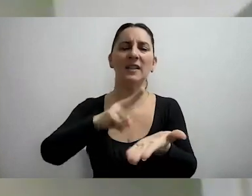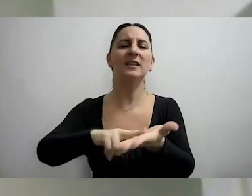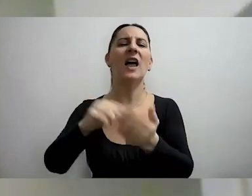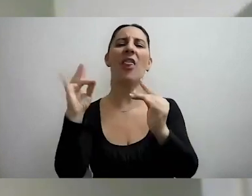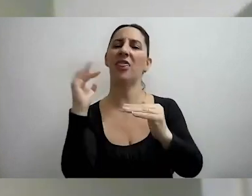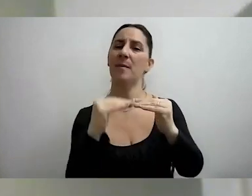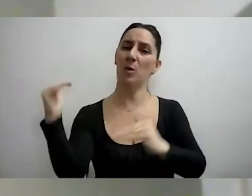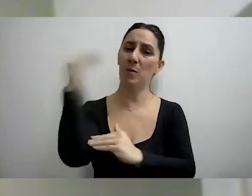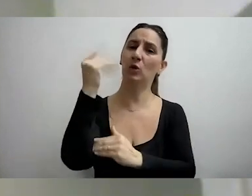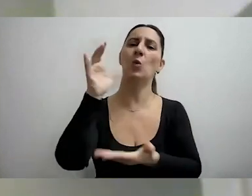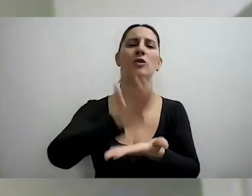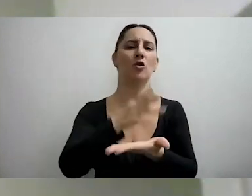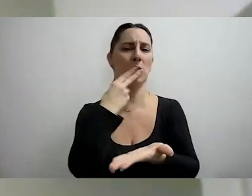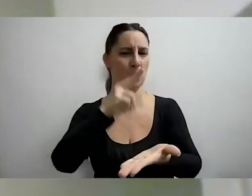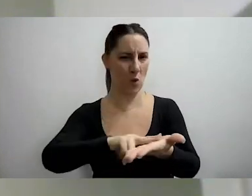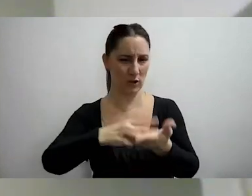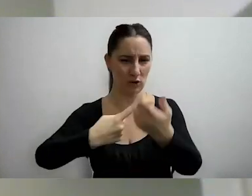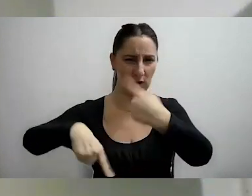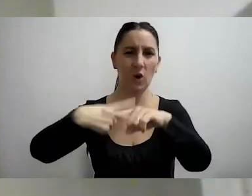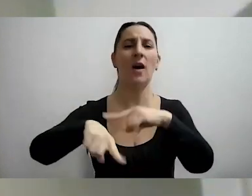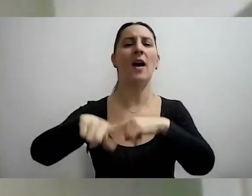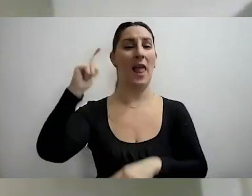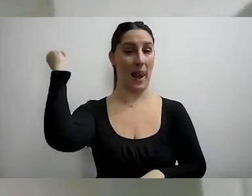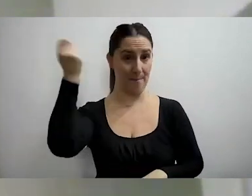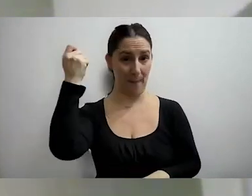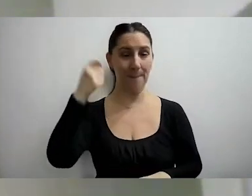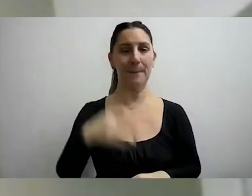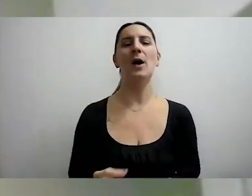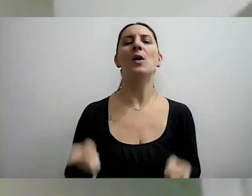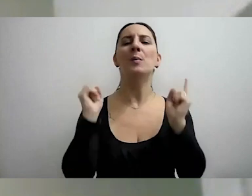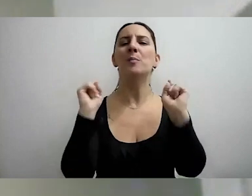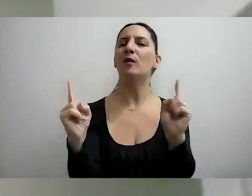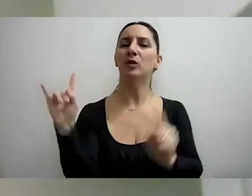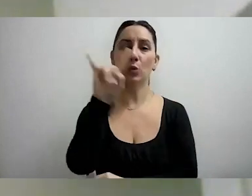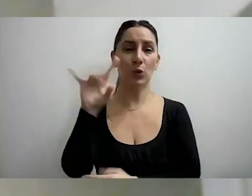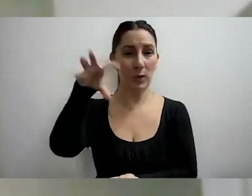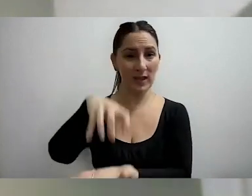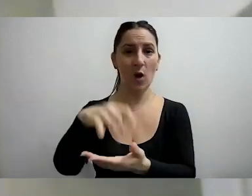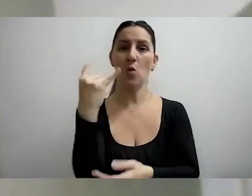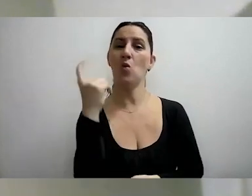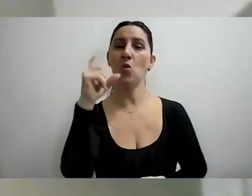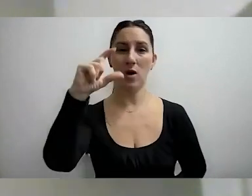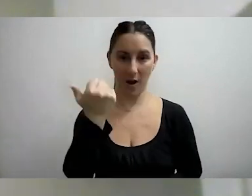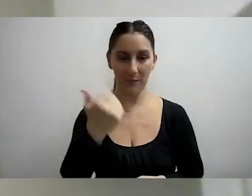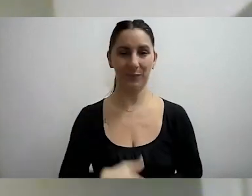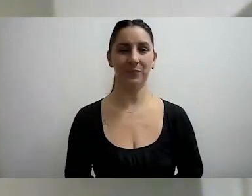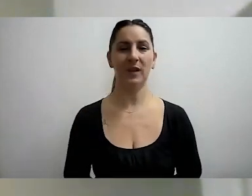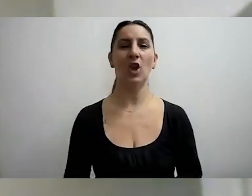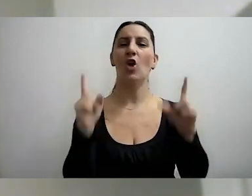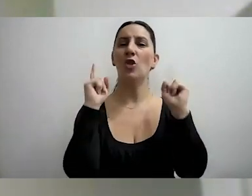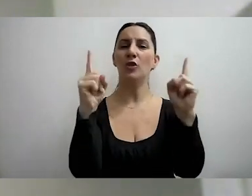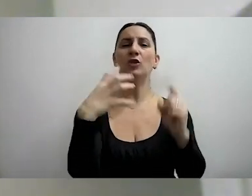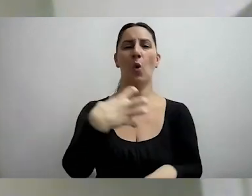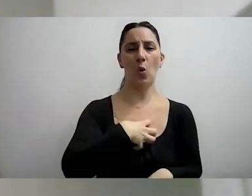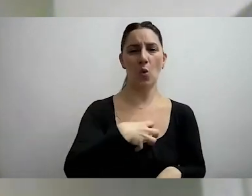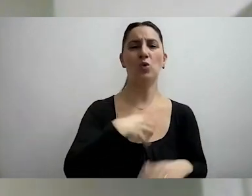Gestión Impositiva en General Pico, La Pampa, profesora de la Universidad Católica de La Plata. Docente de cursos